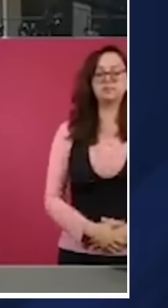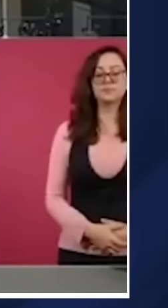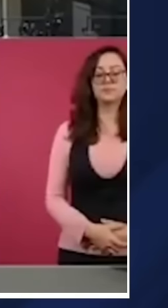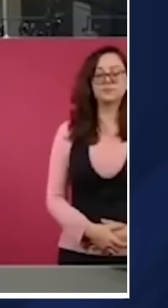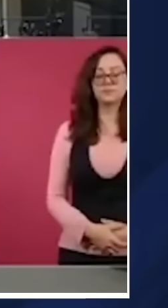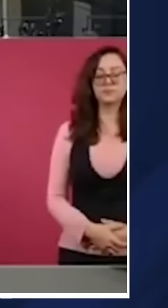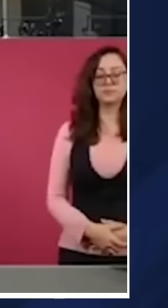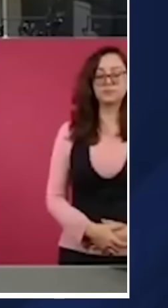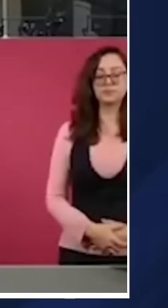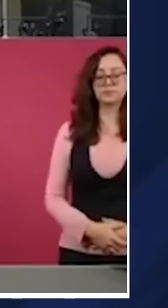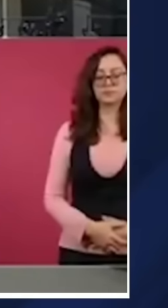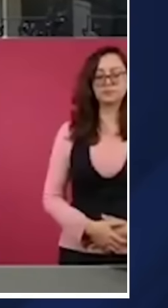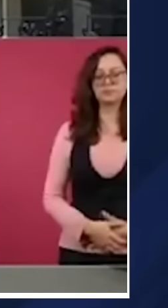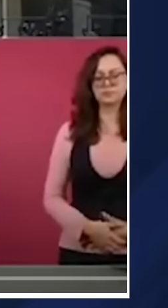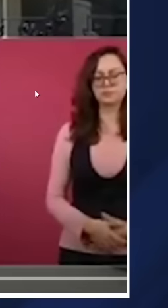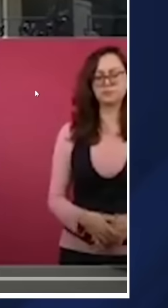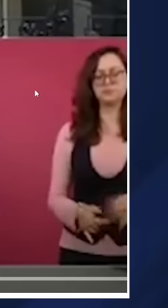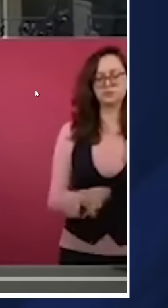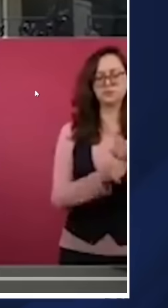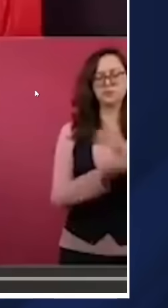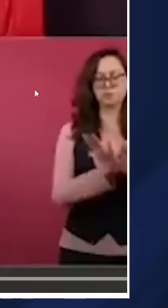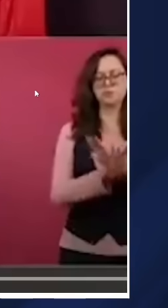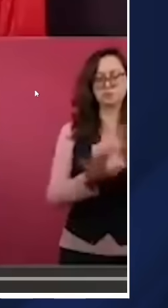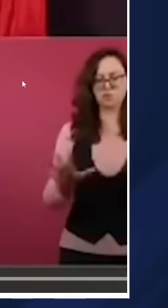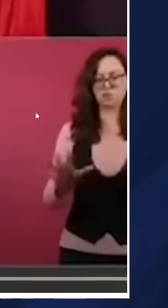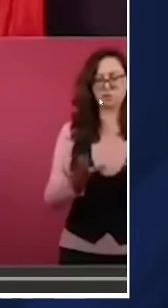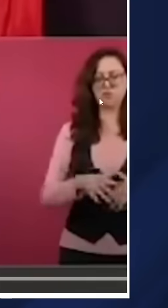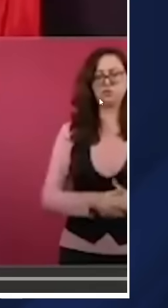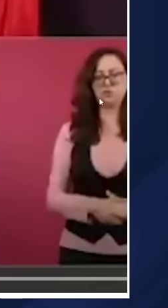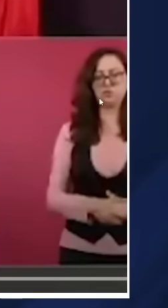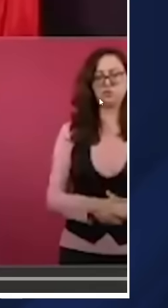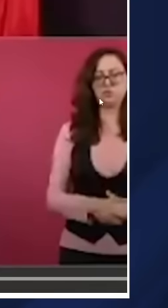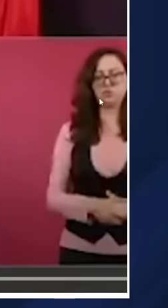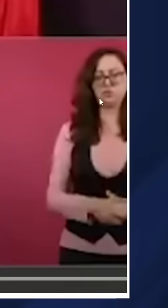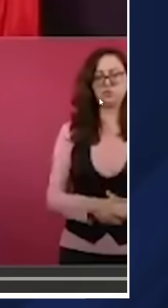pues les van a informar sobre